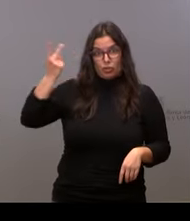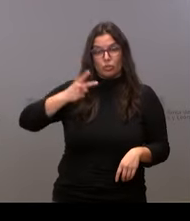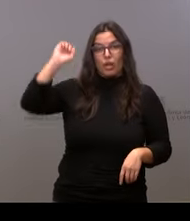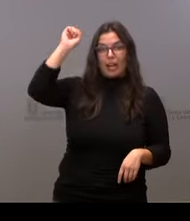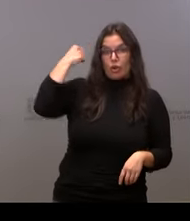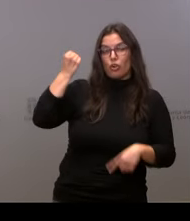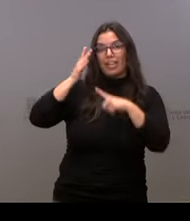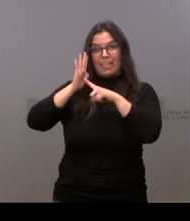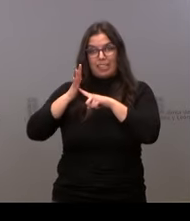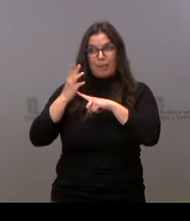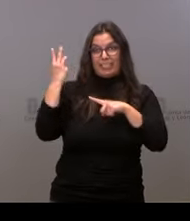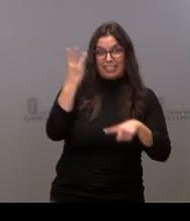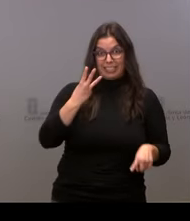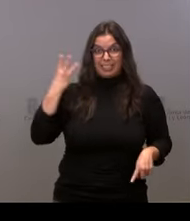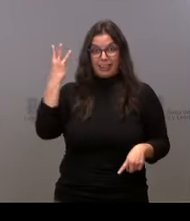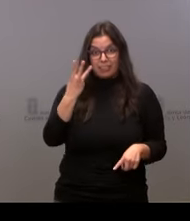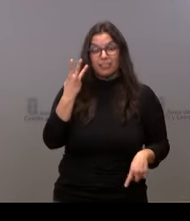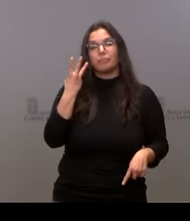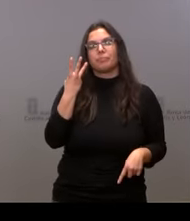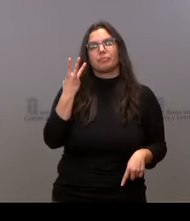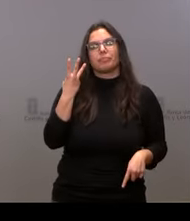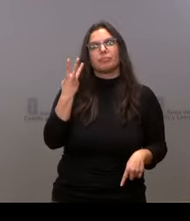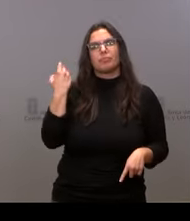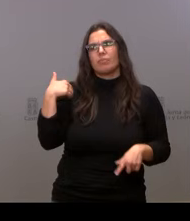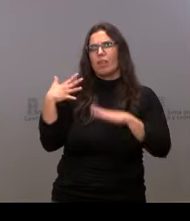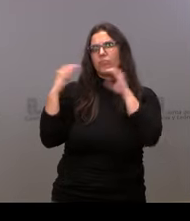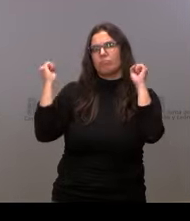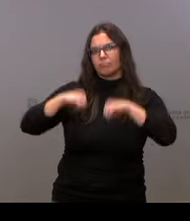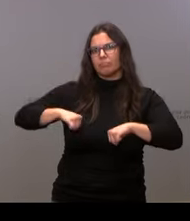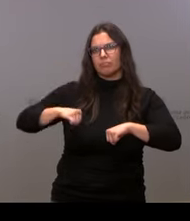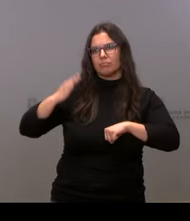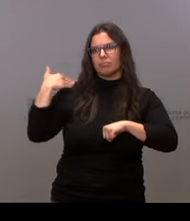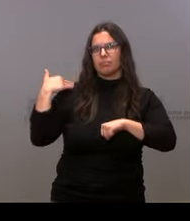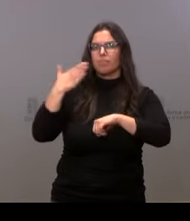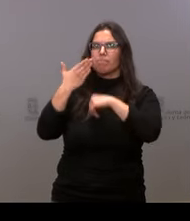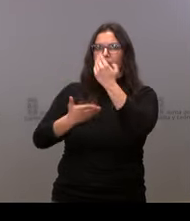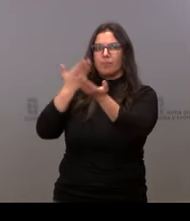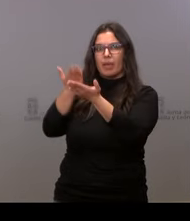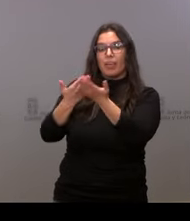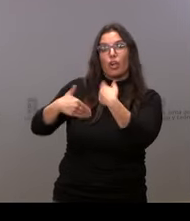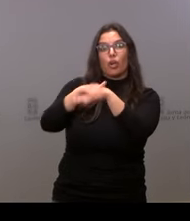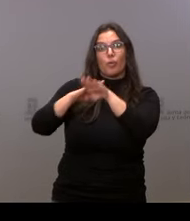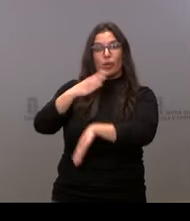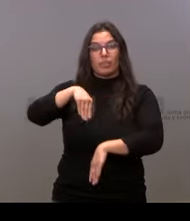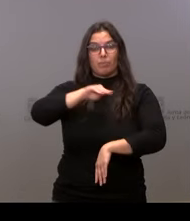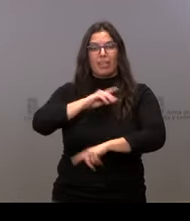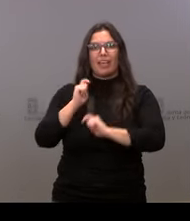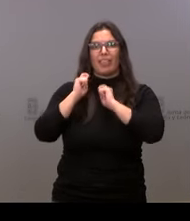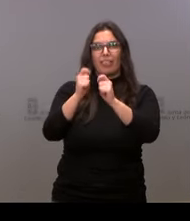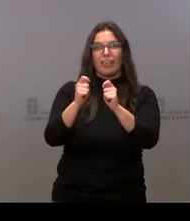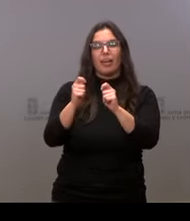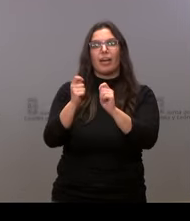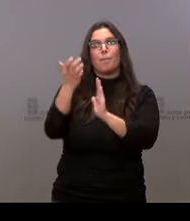y de castilla la mancha nos pusimos de acuerdo para pedir al gobierno de españa la bonificación